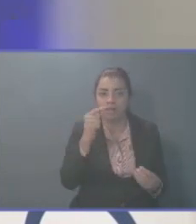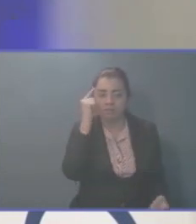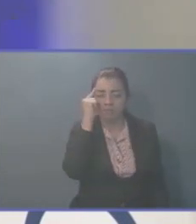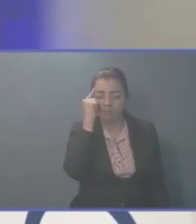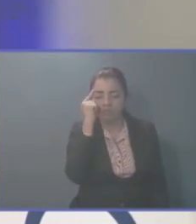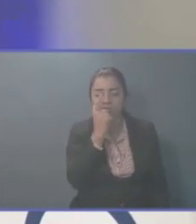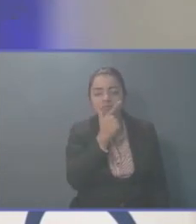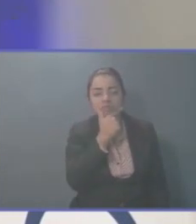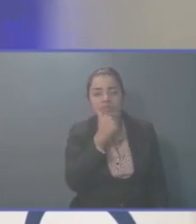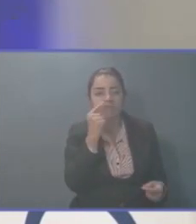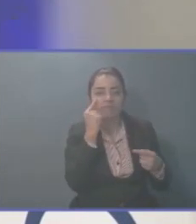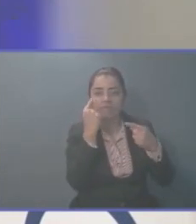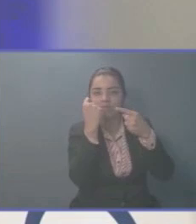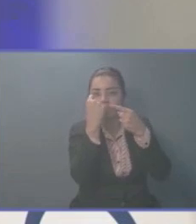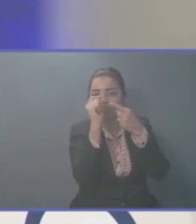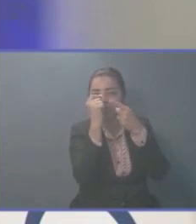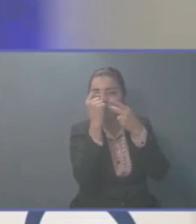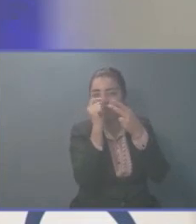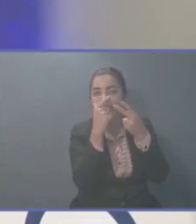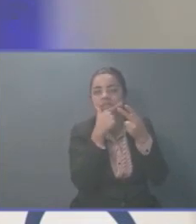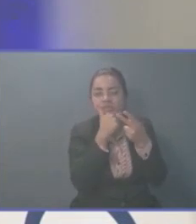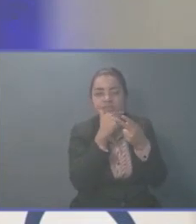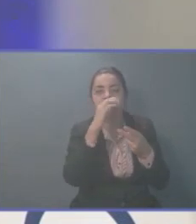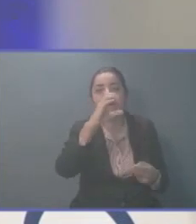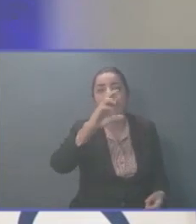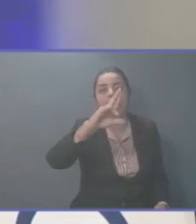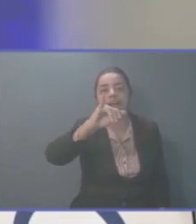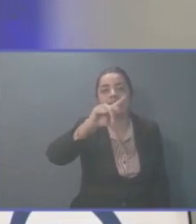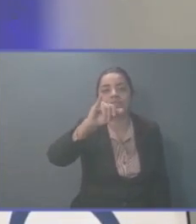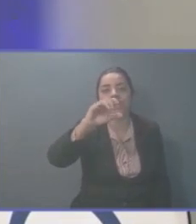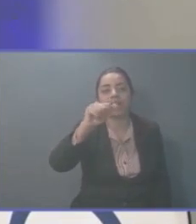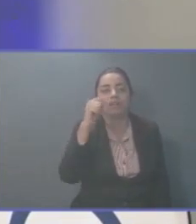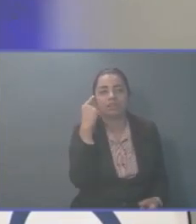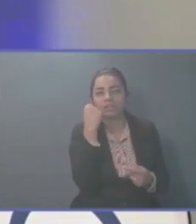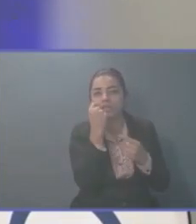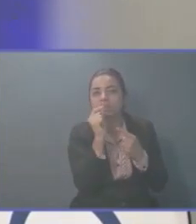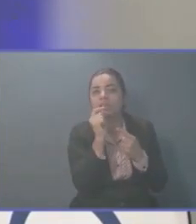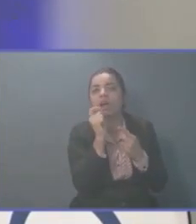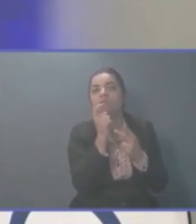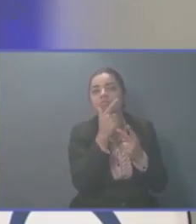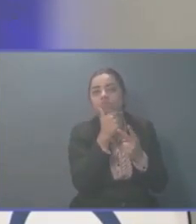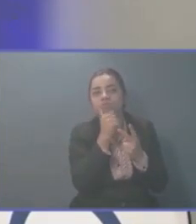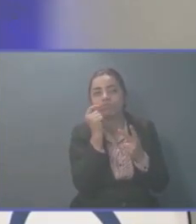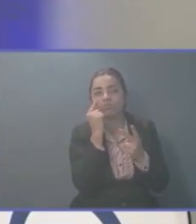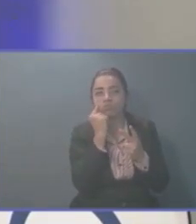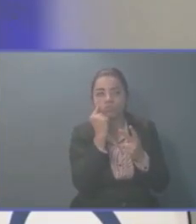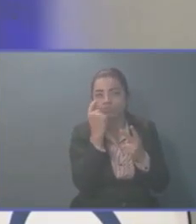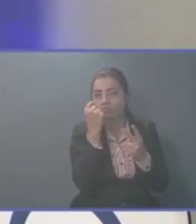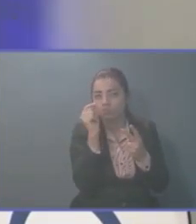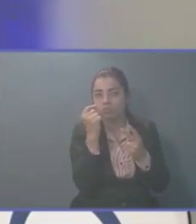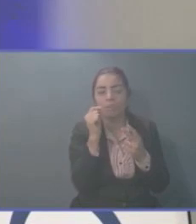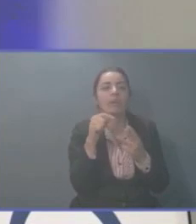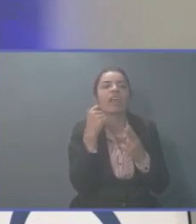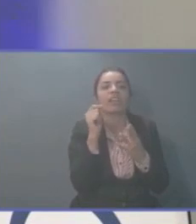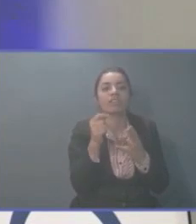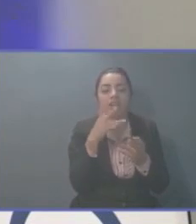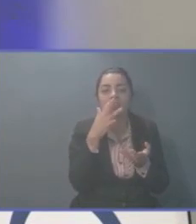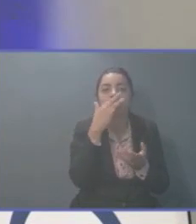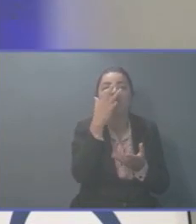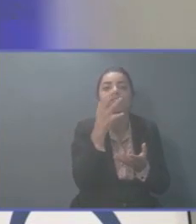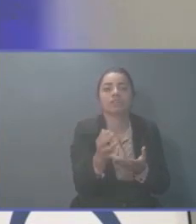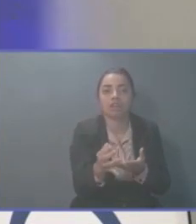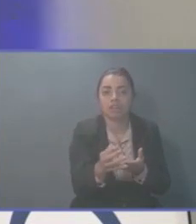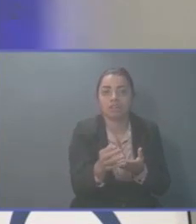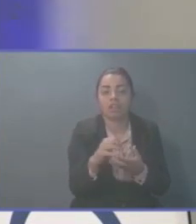crítica, pero que la crítica se fundamente sobre la verdad, porque hoy somos muy vulnerables